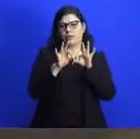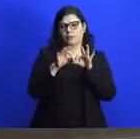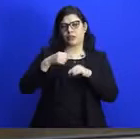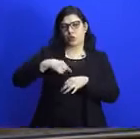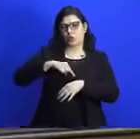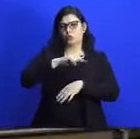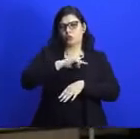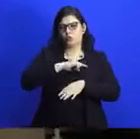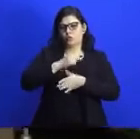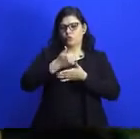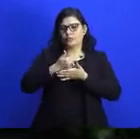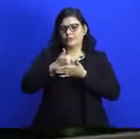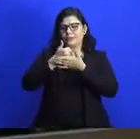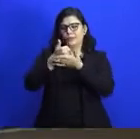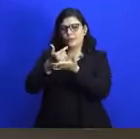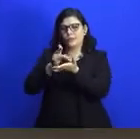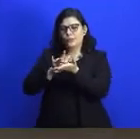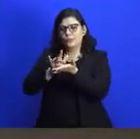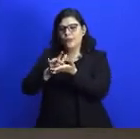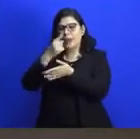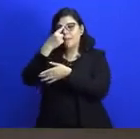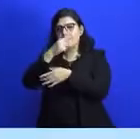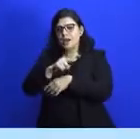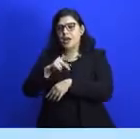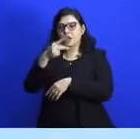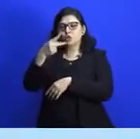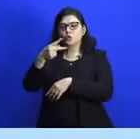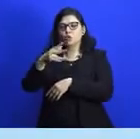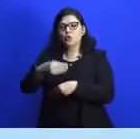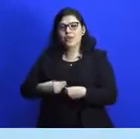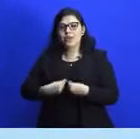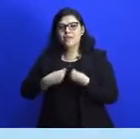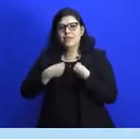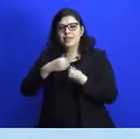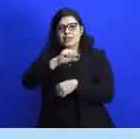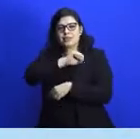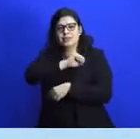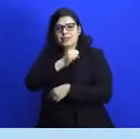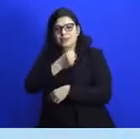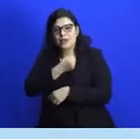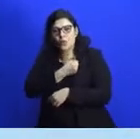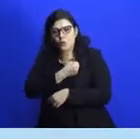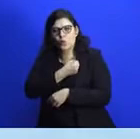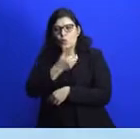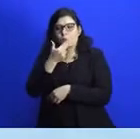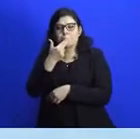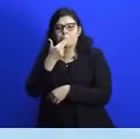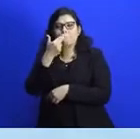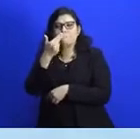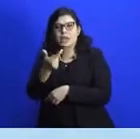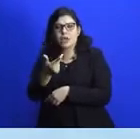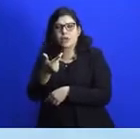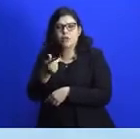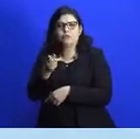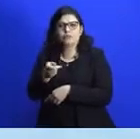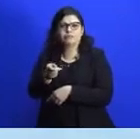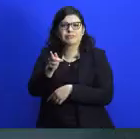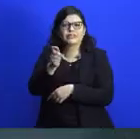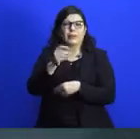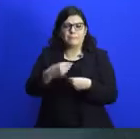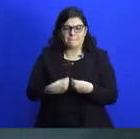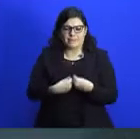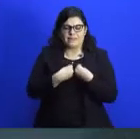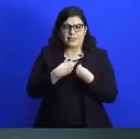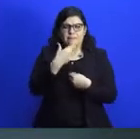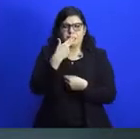salud de la gente. Una vida mejor se alcanza también con acceso a